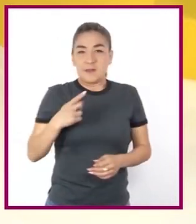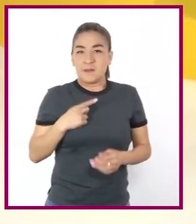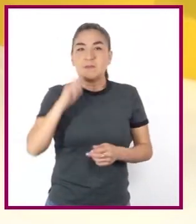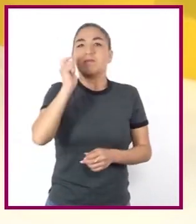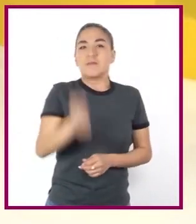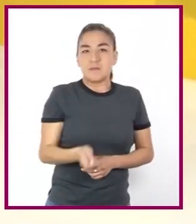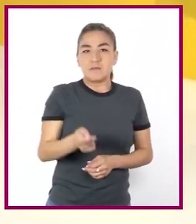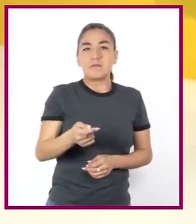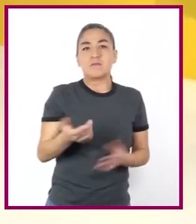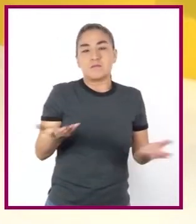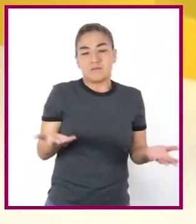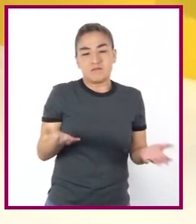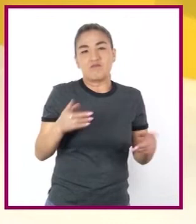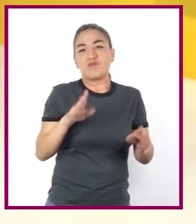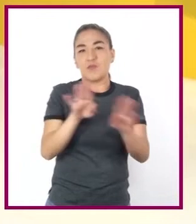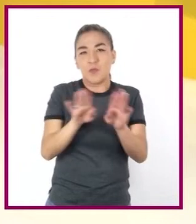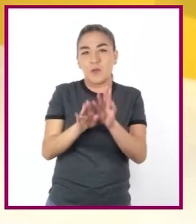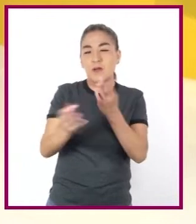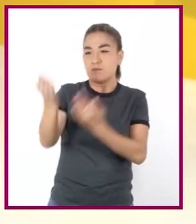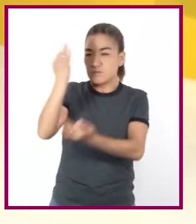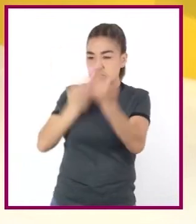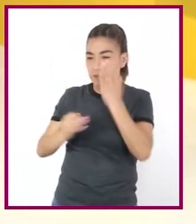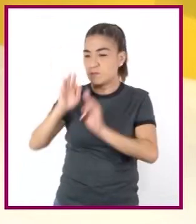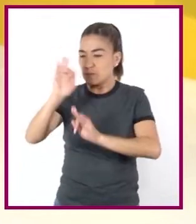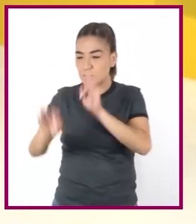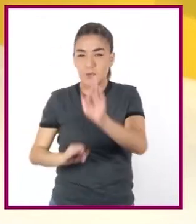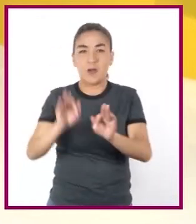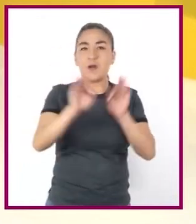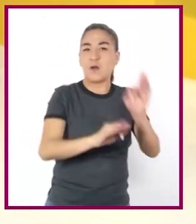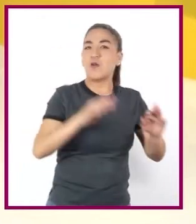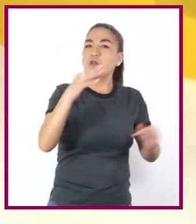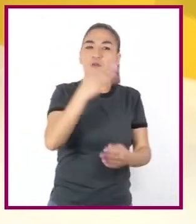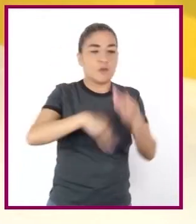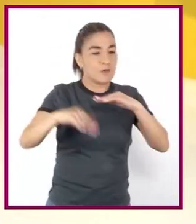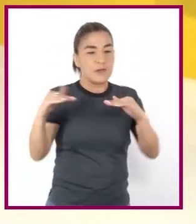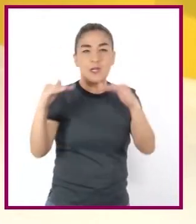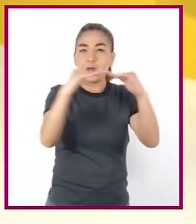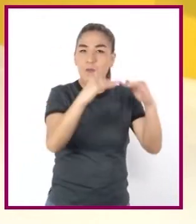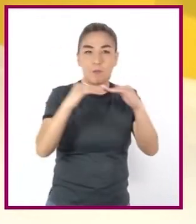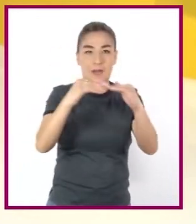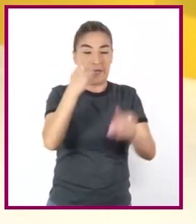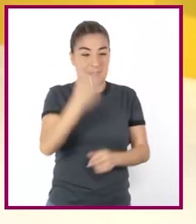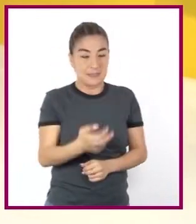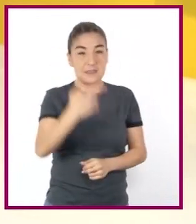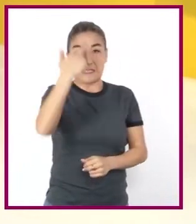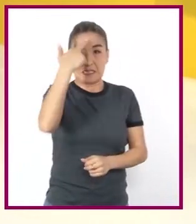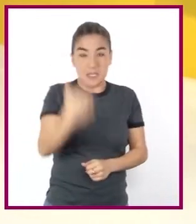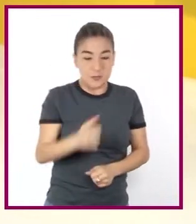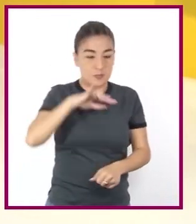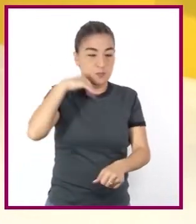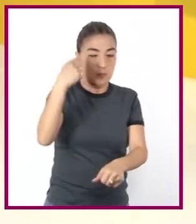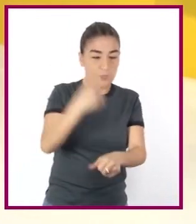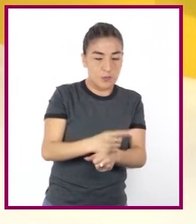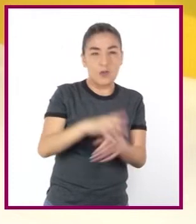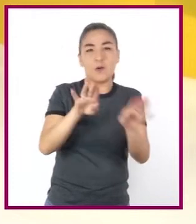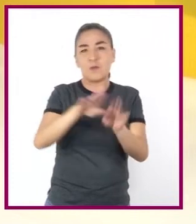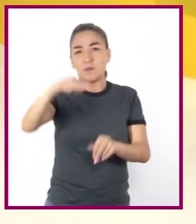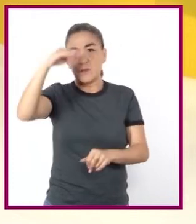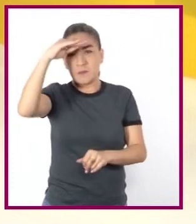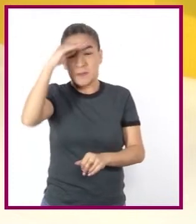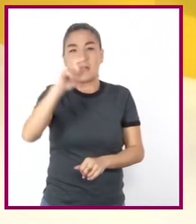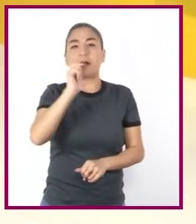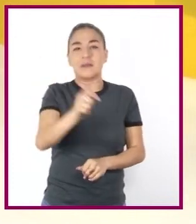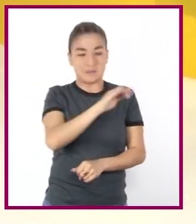la posibilidad de ser tratados con igualdad. Esta conciencia, razón y voluntad posibilita